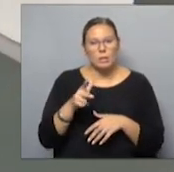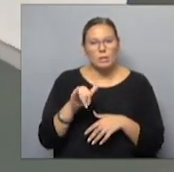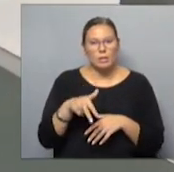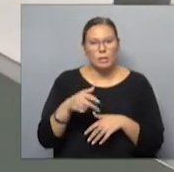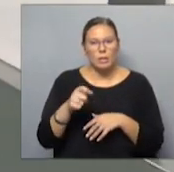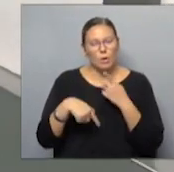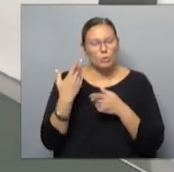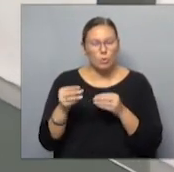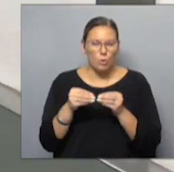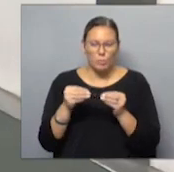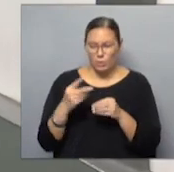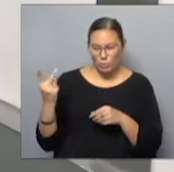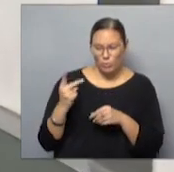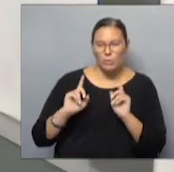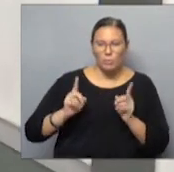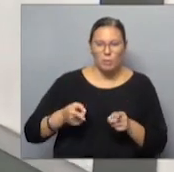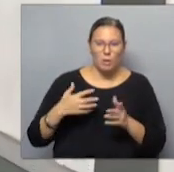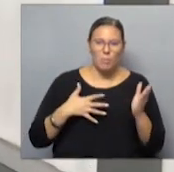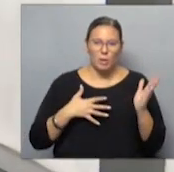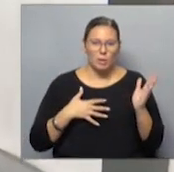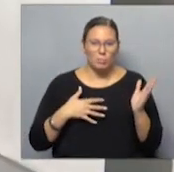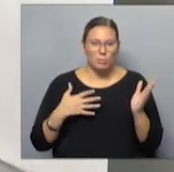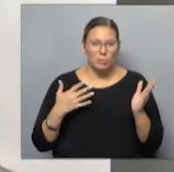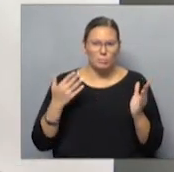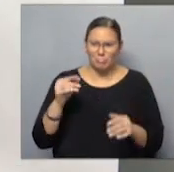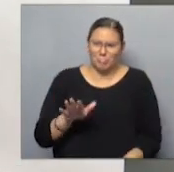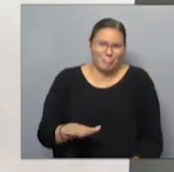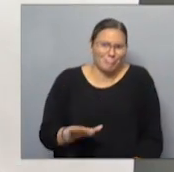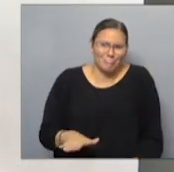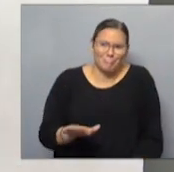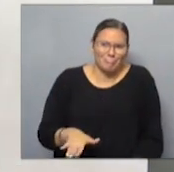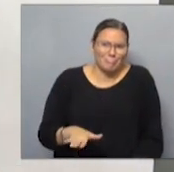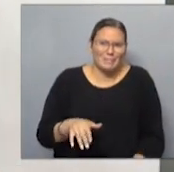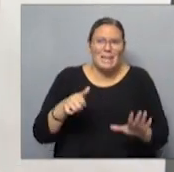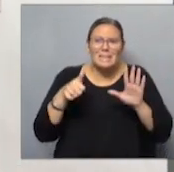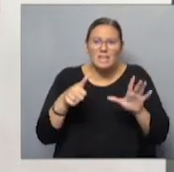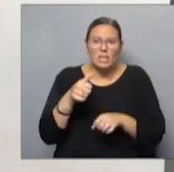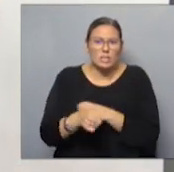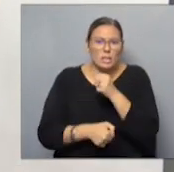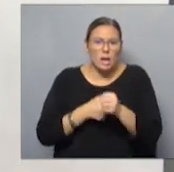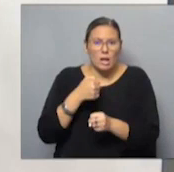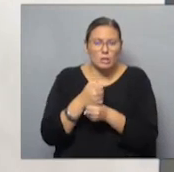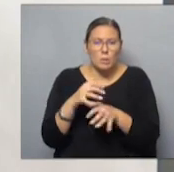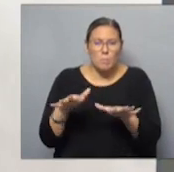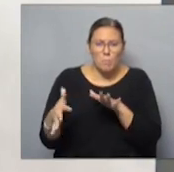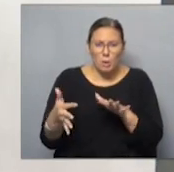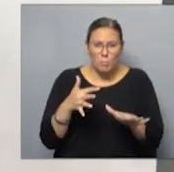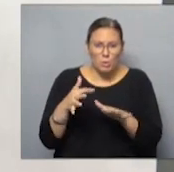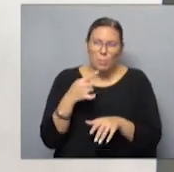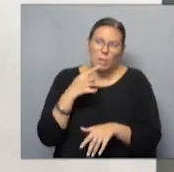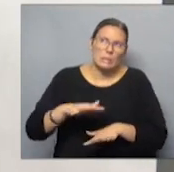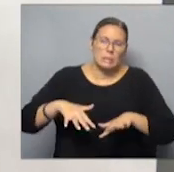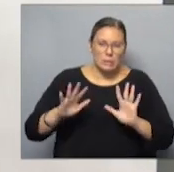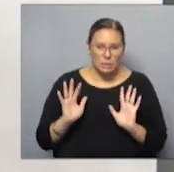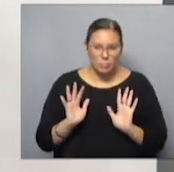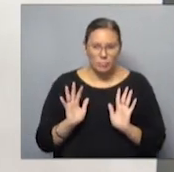y algunos de los otros compañeros que participan del espectáculo bailamos desde muy chiquititos, ¿no? Desde los 6 años aproximadamente, por decir un promedio,